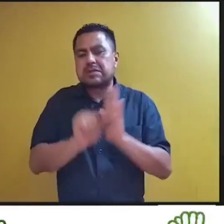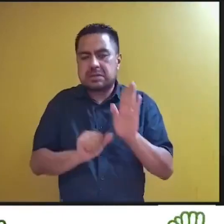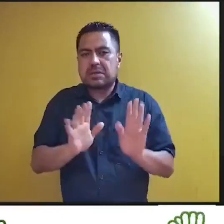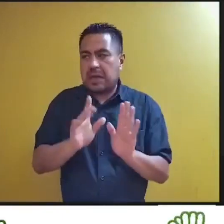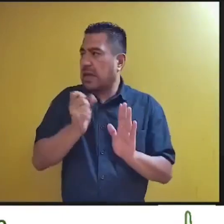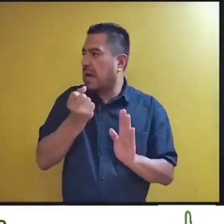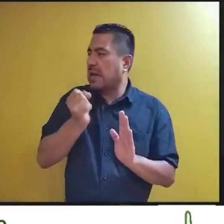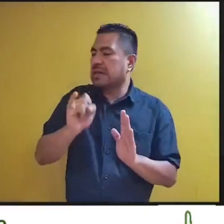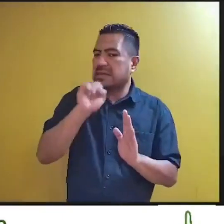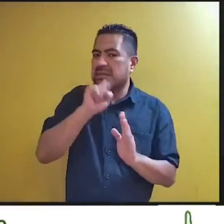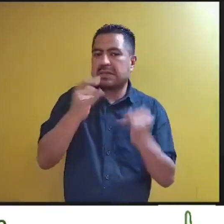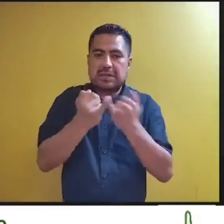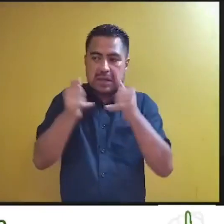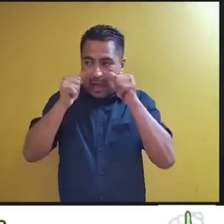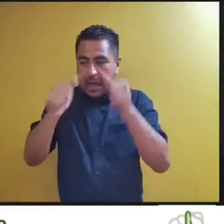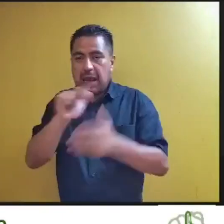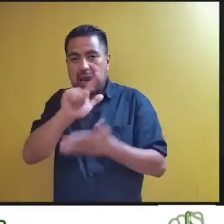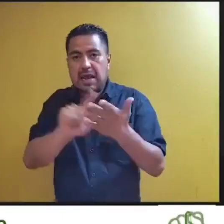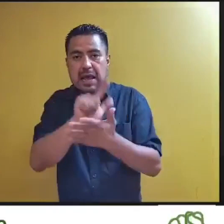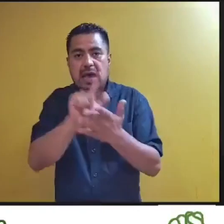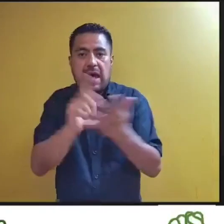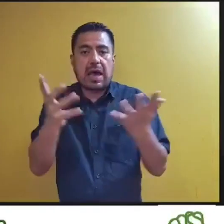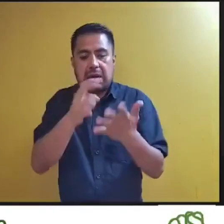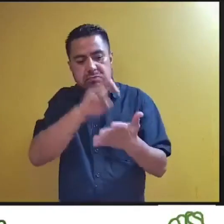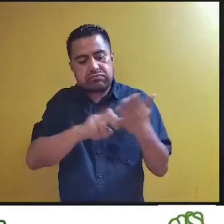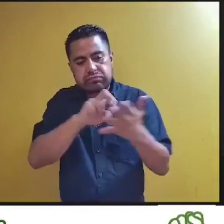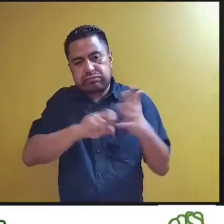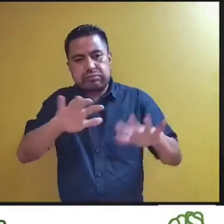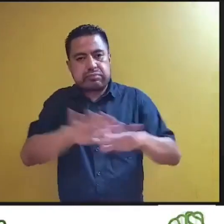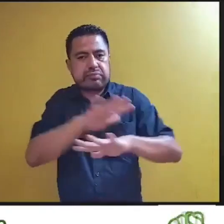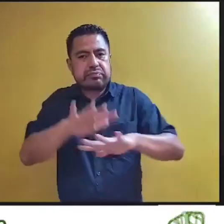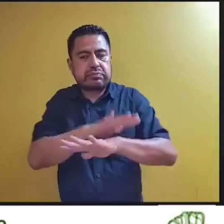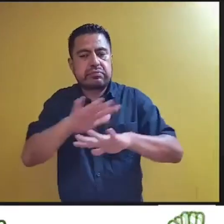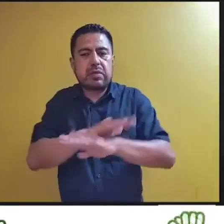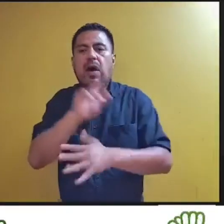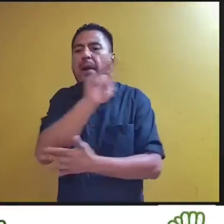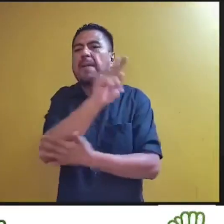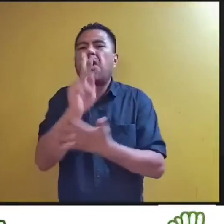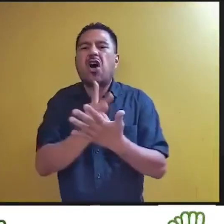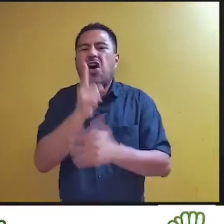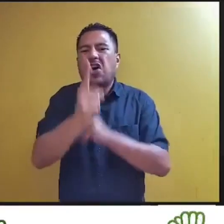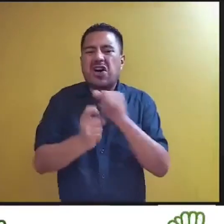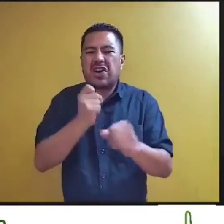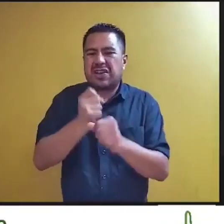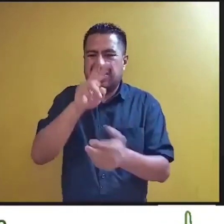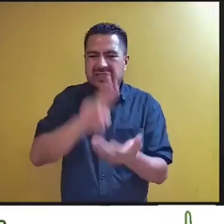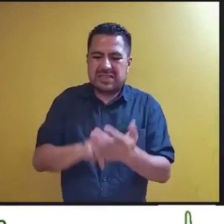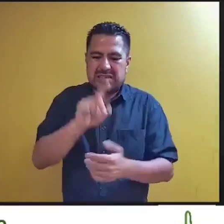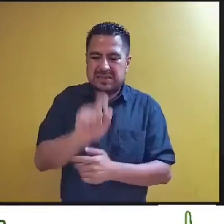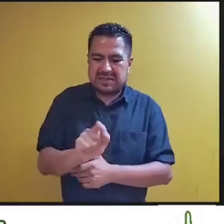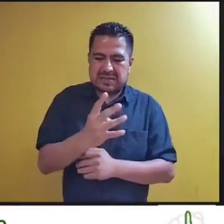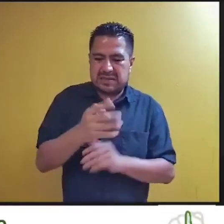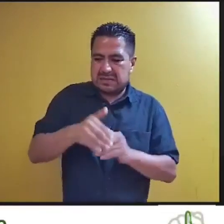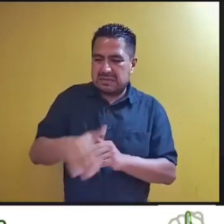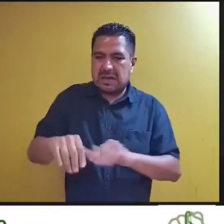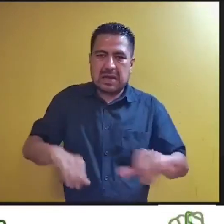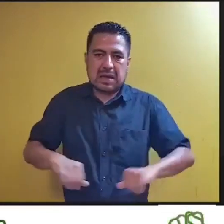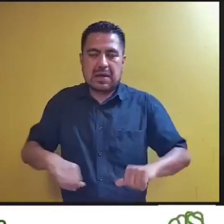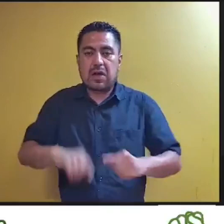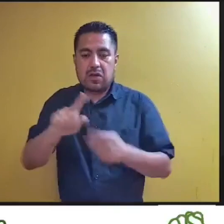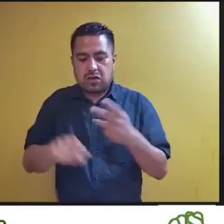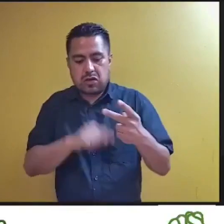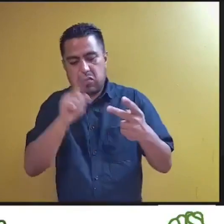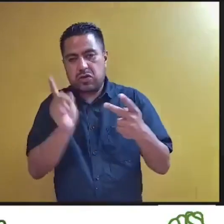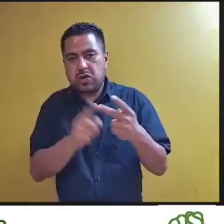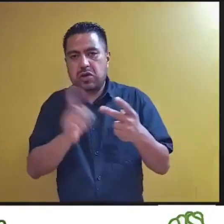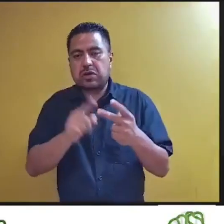y atendiendo sus facultades legales, realice las modificaciones pertinentes al programa operativo anual del año 2024. 2. En